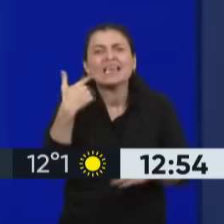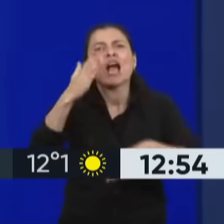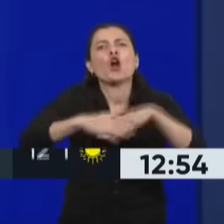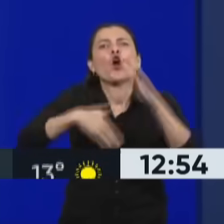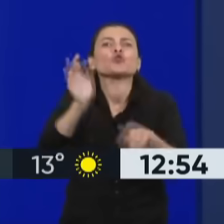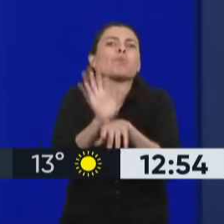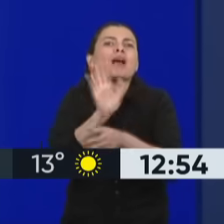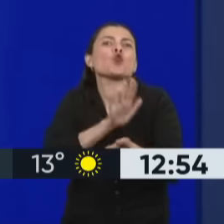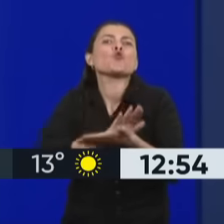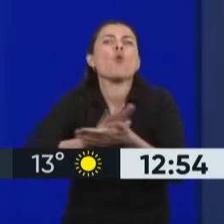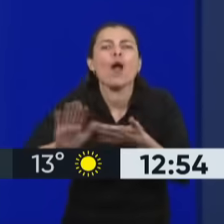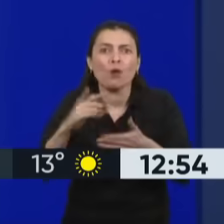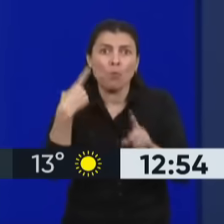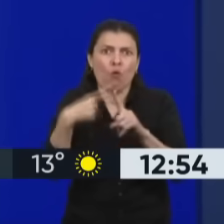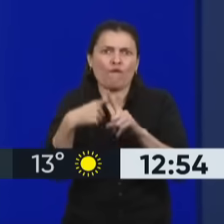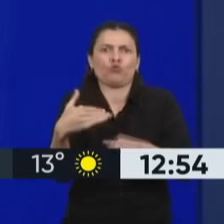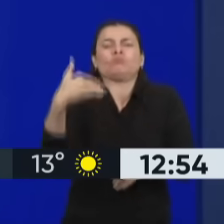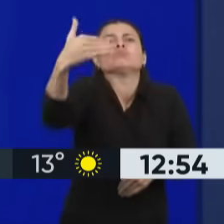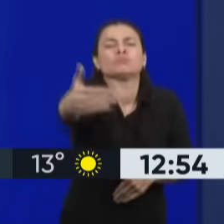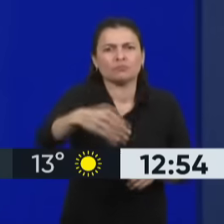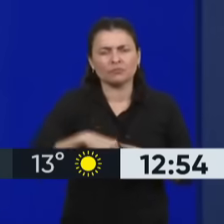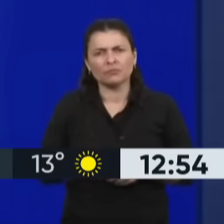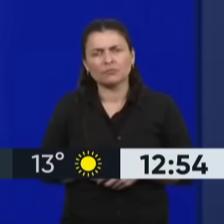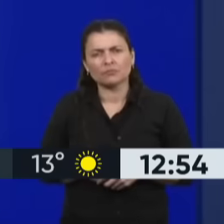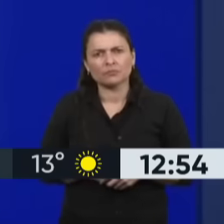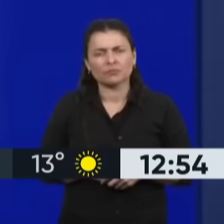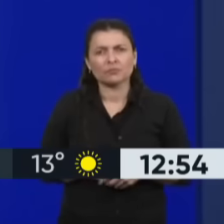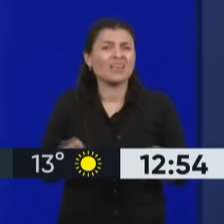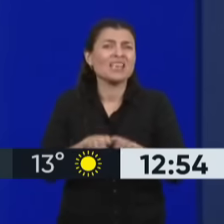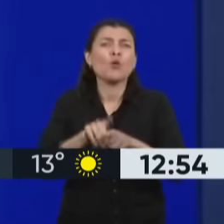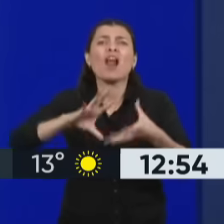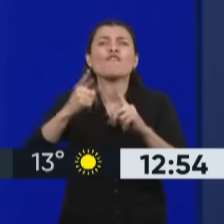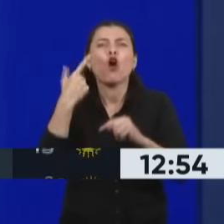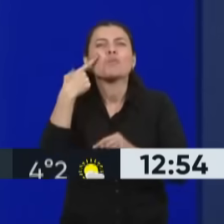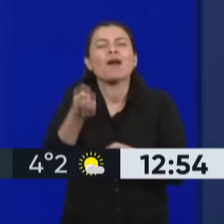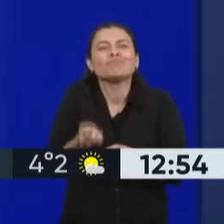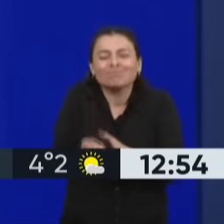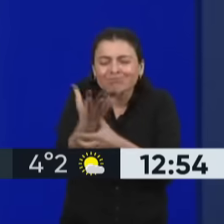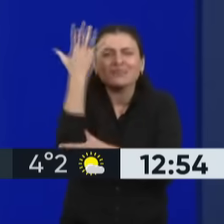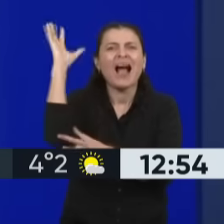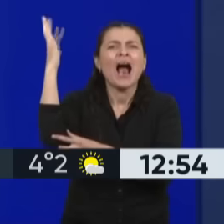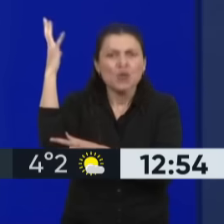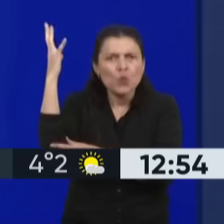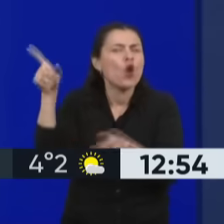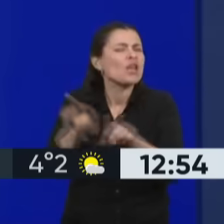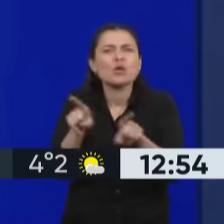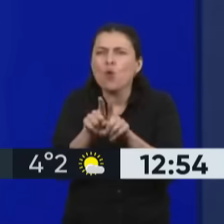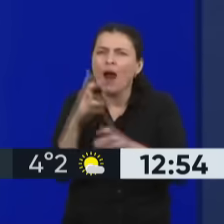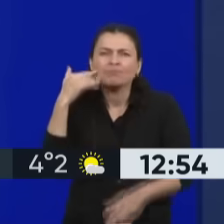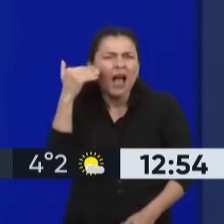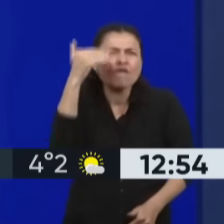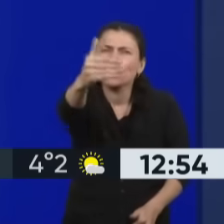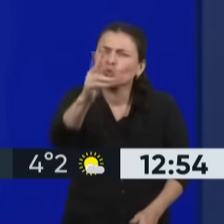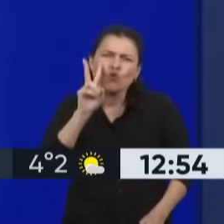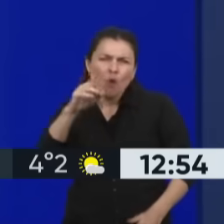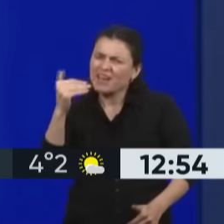arriba hacia abajo, como si bastara con tirar de sus hojas para que un árbol crezca. Recordemos por un segundo dónde estaba Argentina